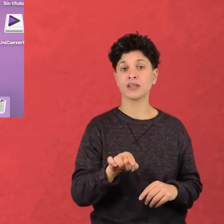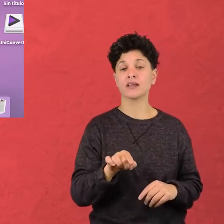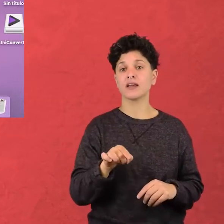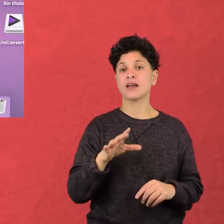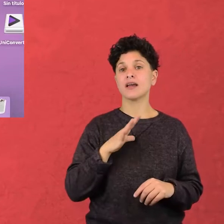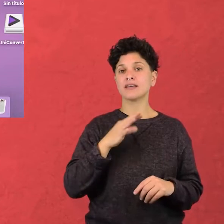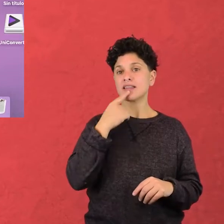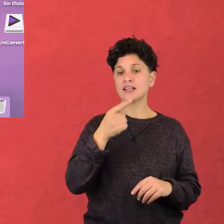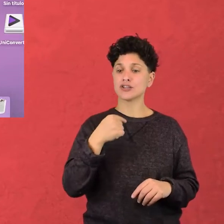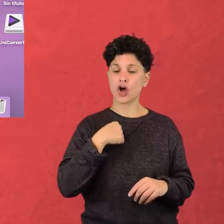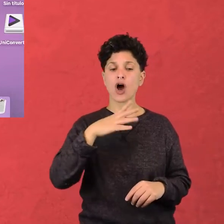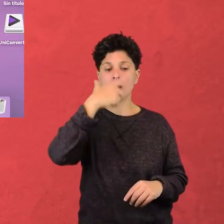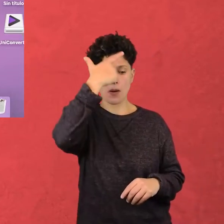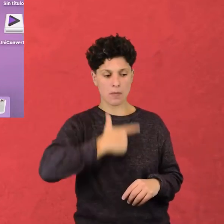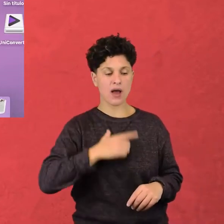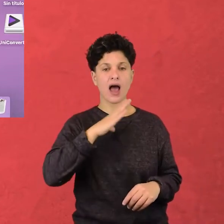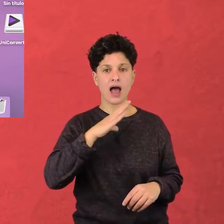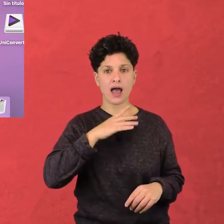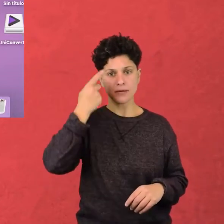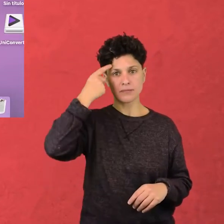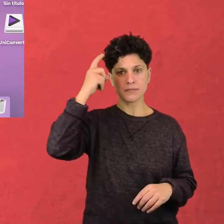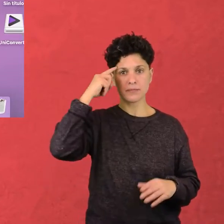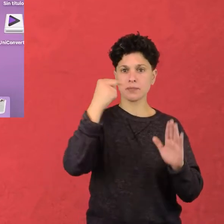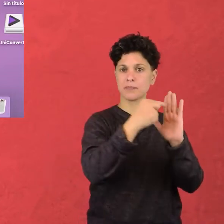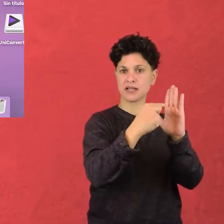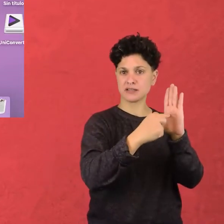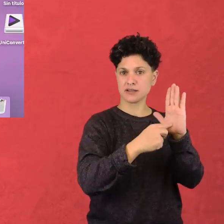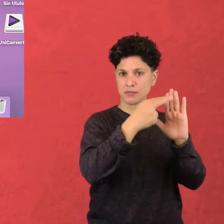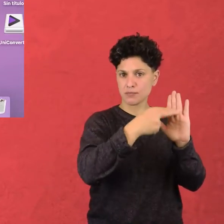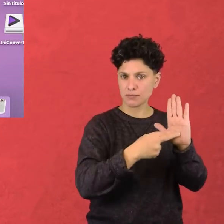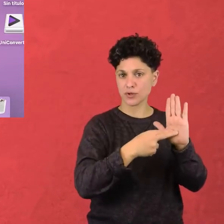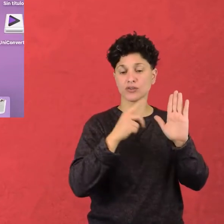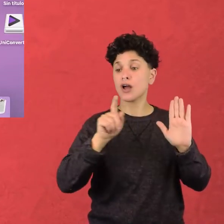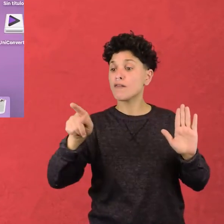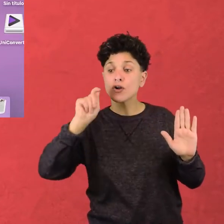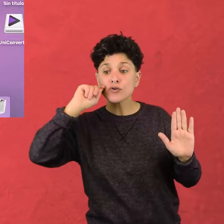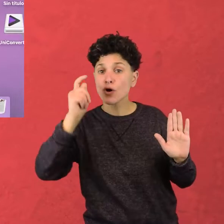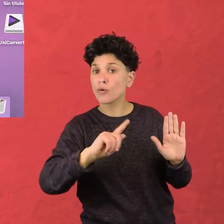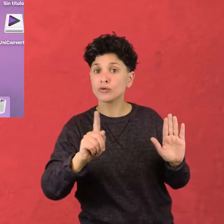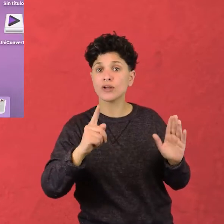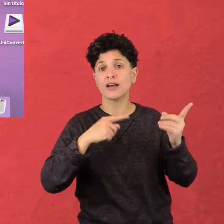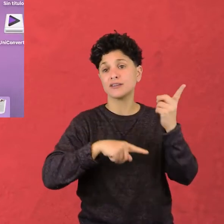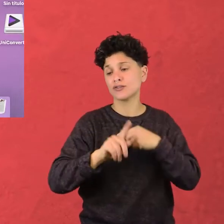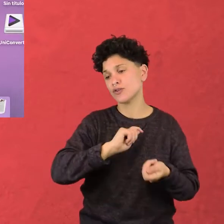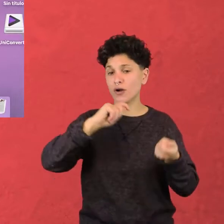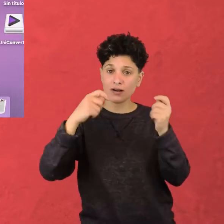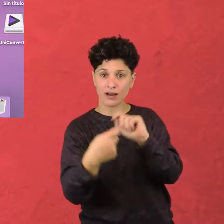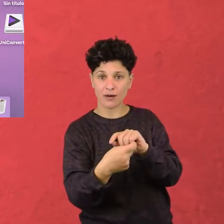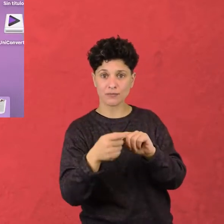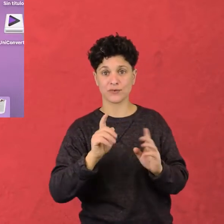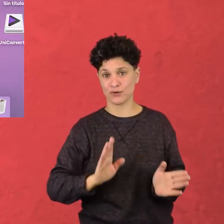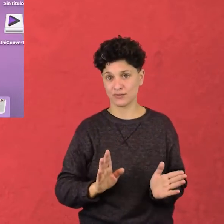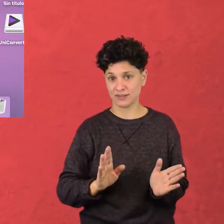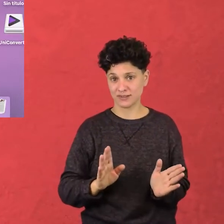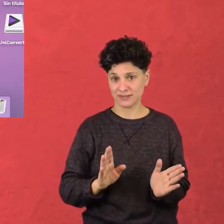yo tengo mis principios y al que no le gusta, tengo otros. ¿Y por qué es gracioso? Porque pareciera que